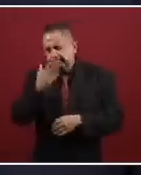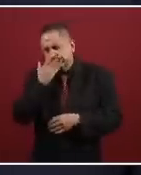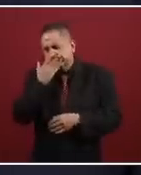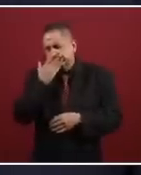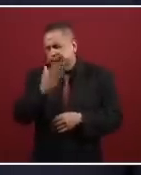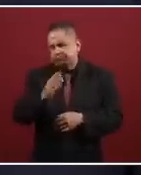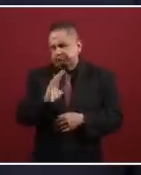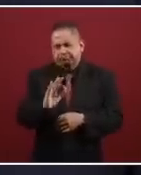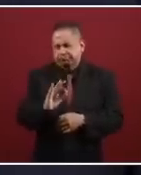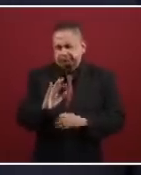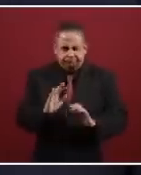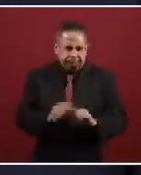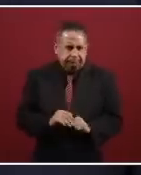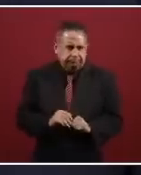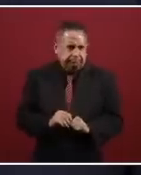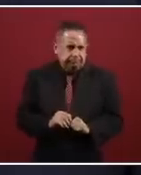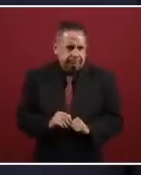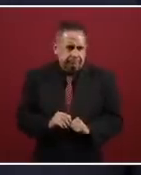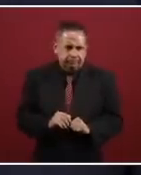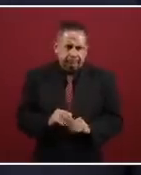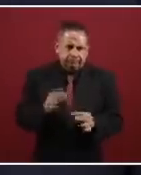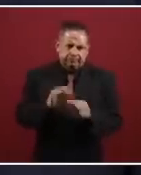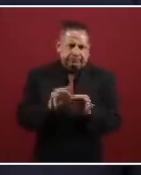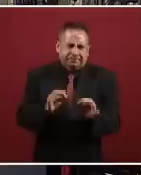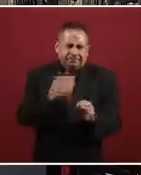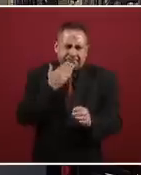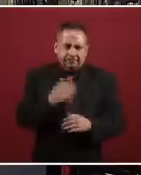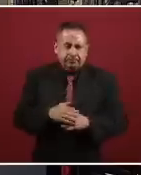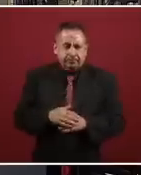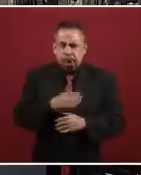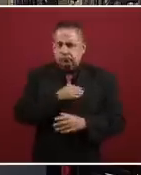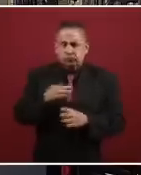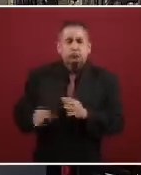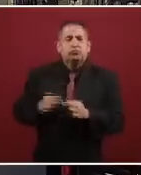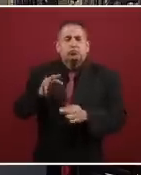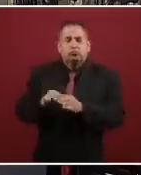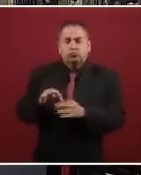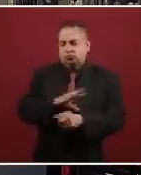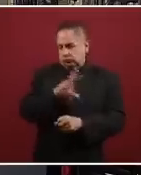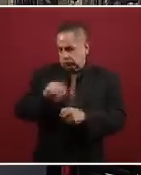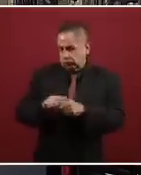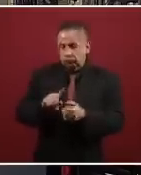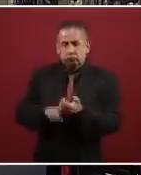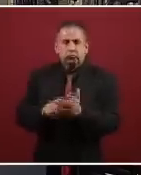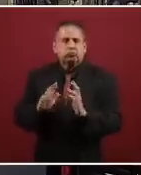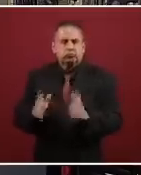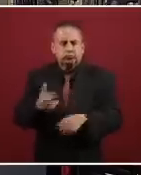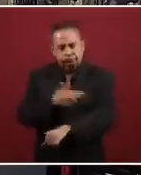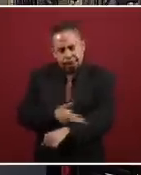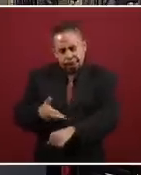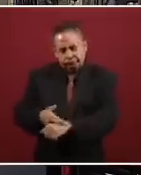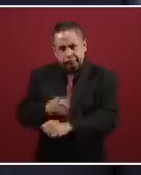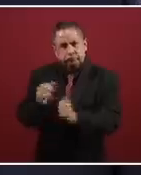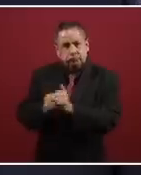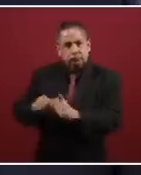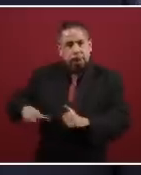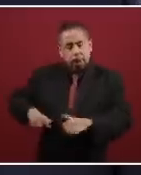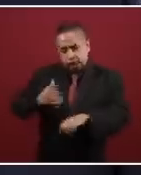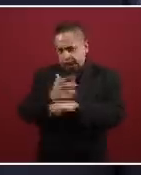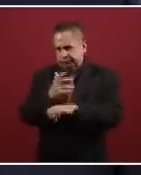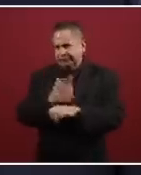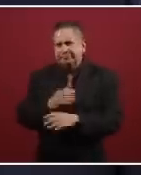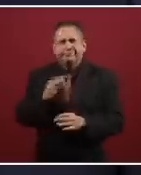que se está aplicando. Estamos cumpliendo con el compromiso que hicimos con el gobierno de Estados